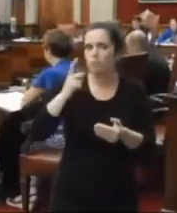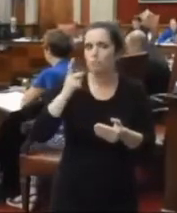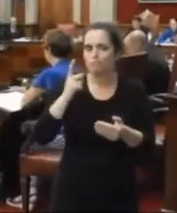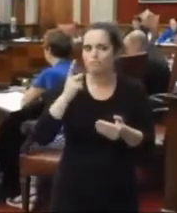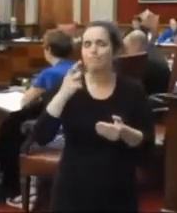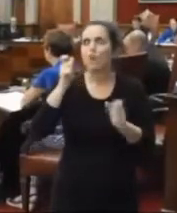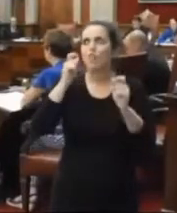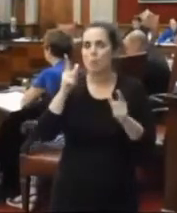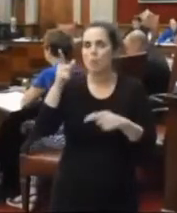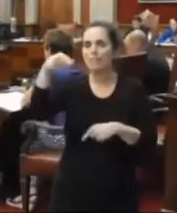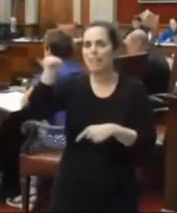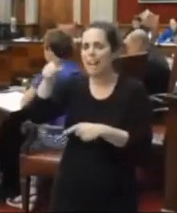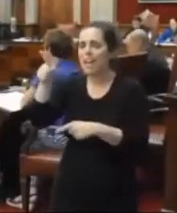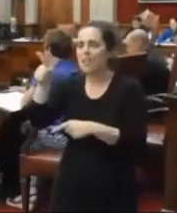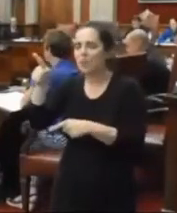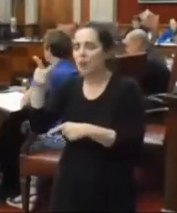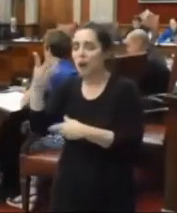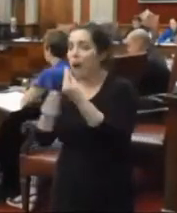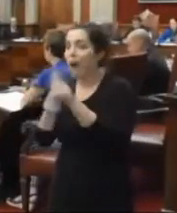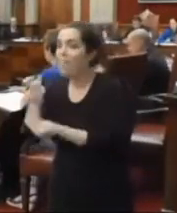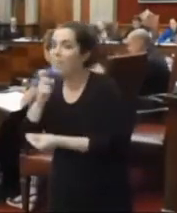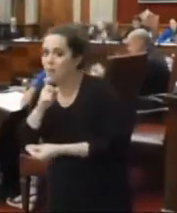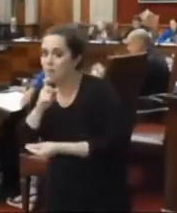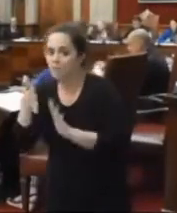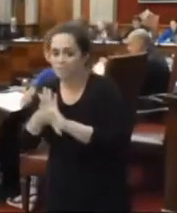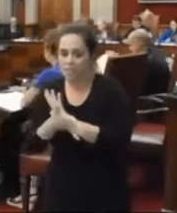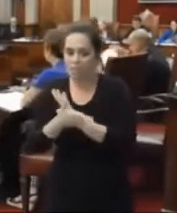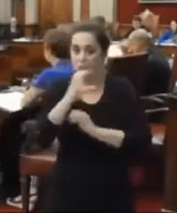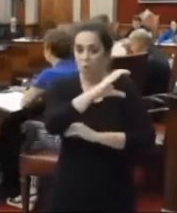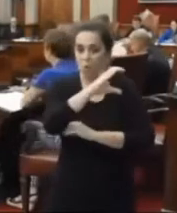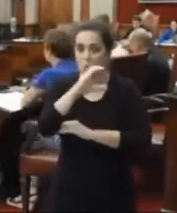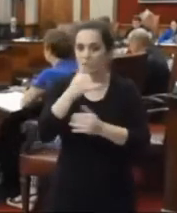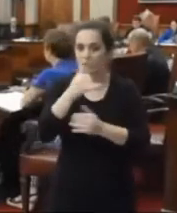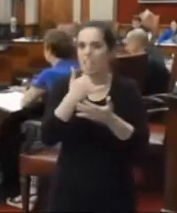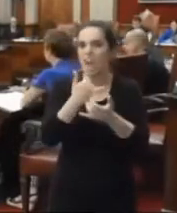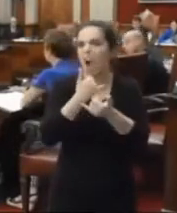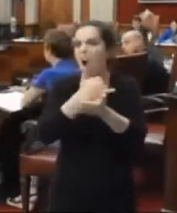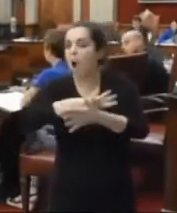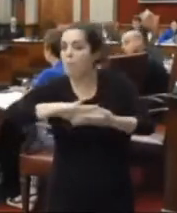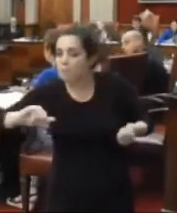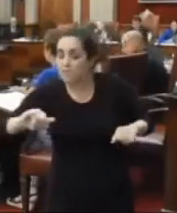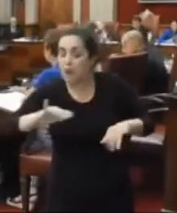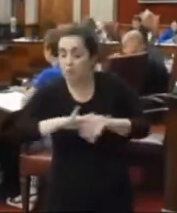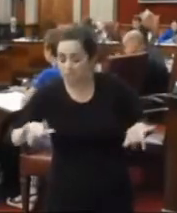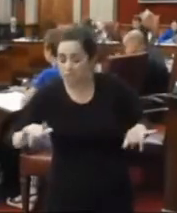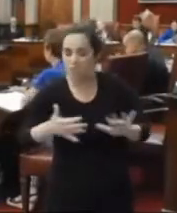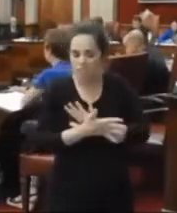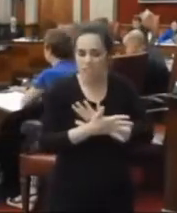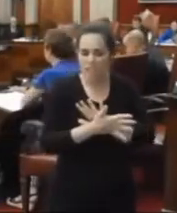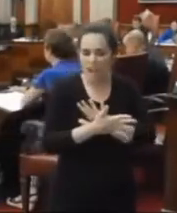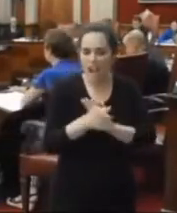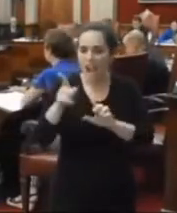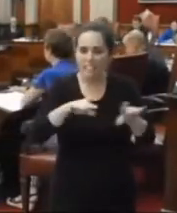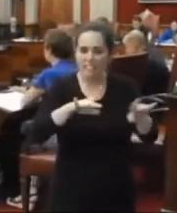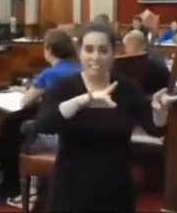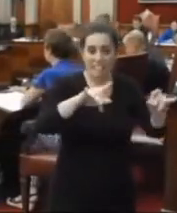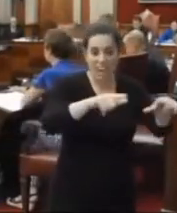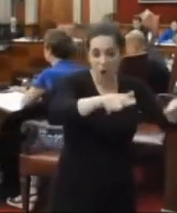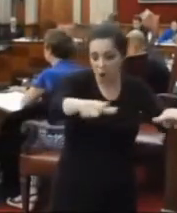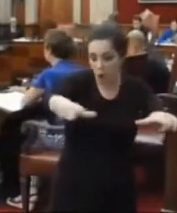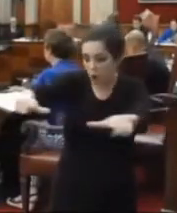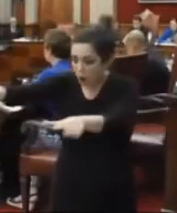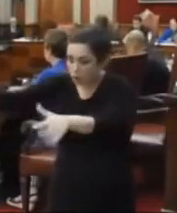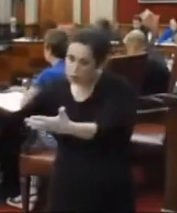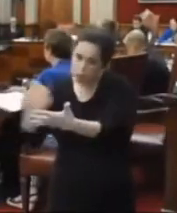hecho. La Junta de Compensación había agrupado todos los terrenos, desde la